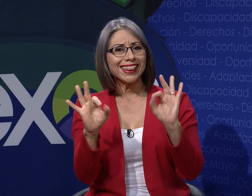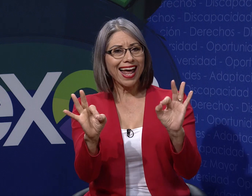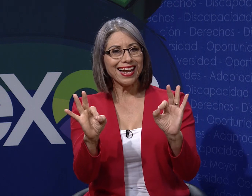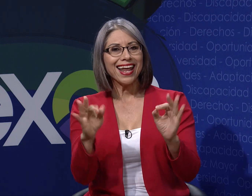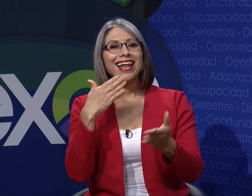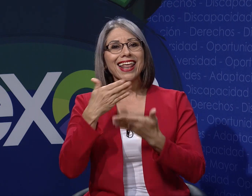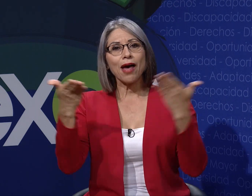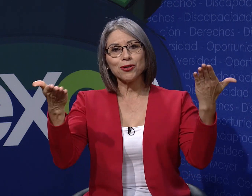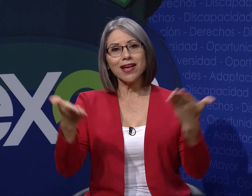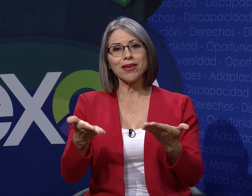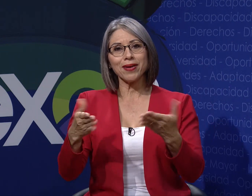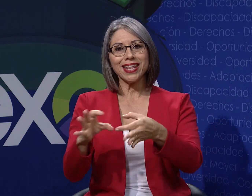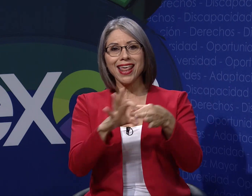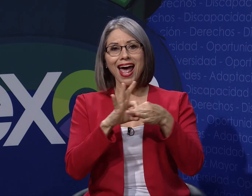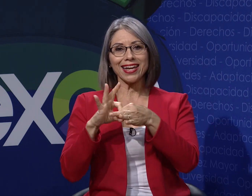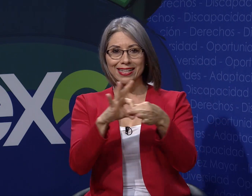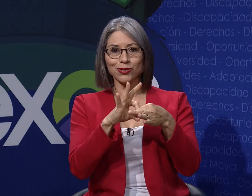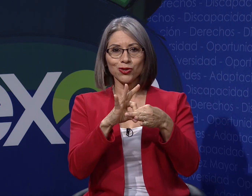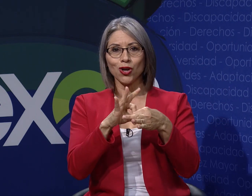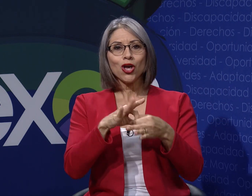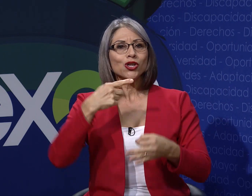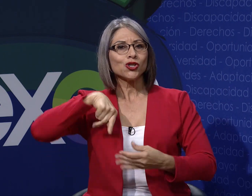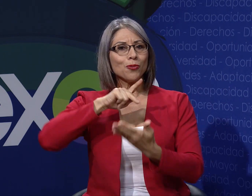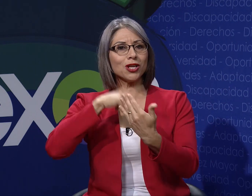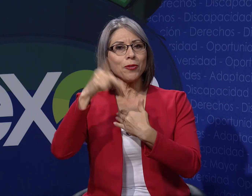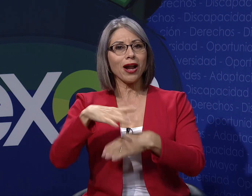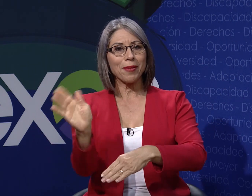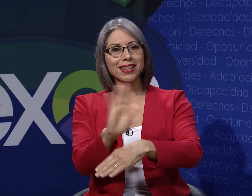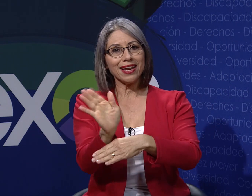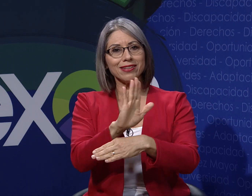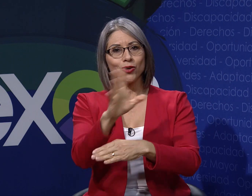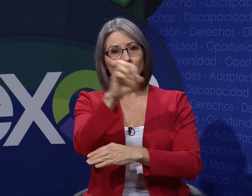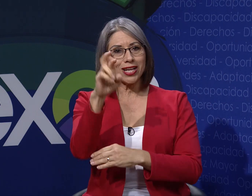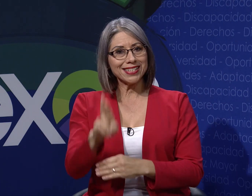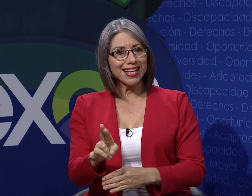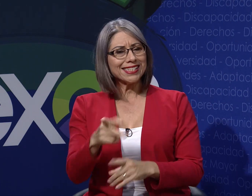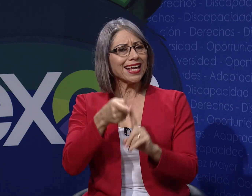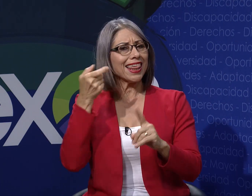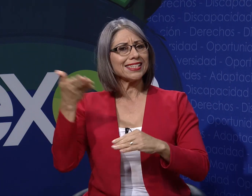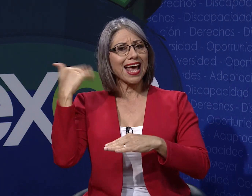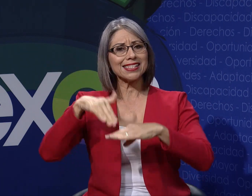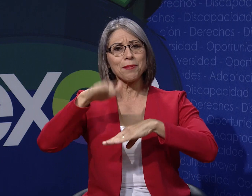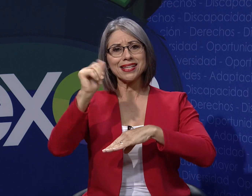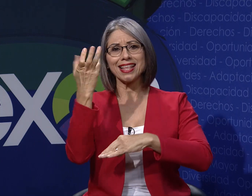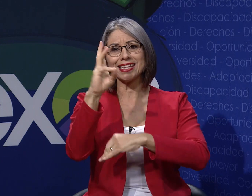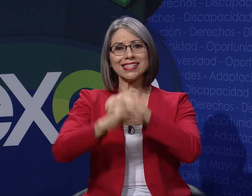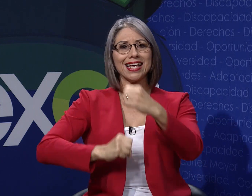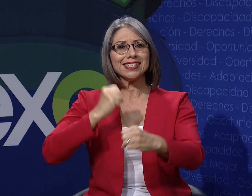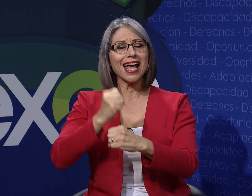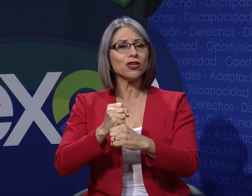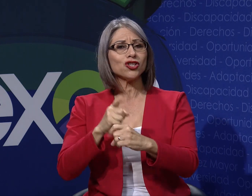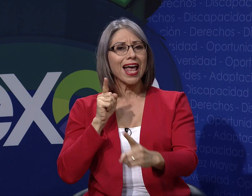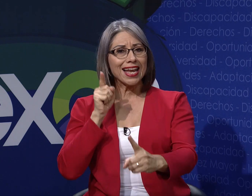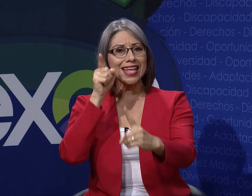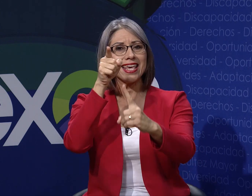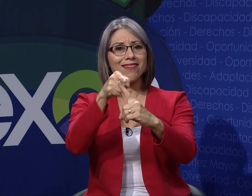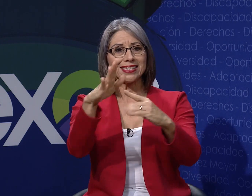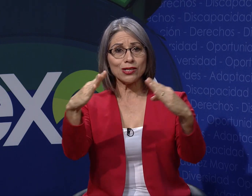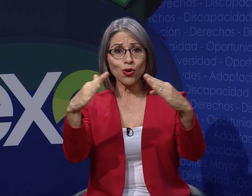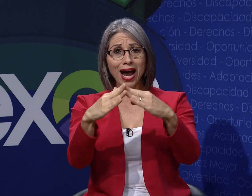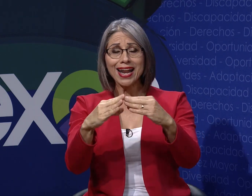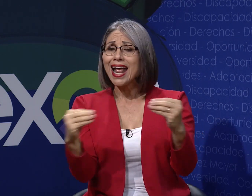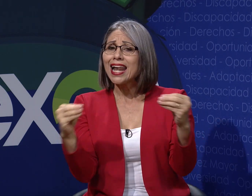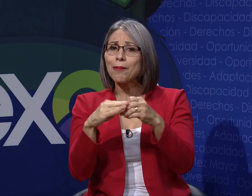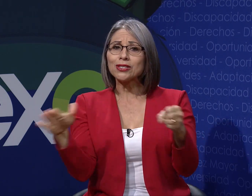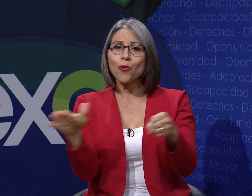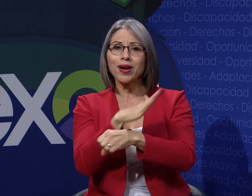¿Qué tal? Le damos la bienvenida a Nexos. Somos el programa de televisión costarricense que desde hace más de 16 años le lleva